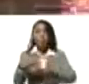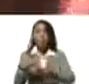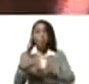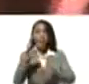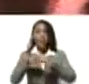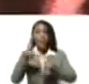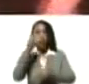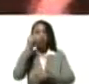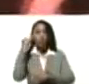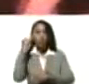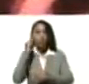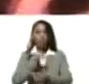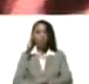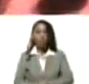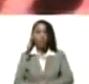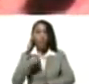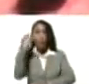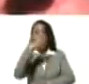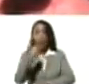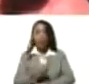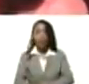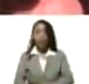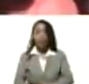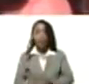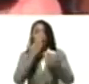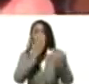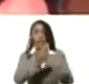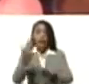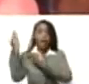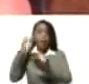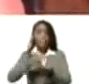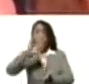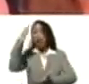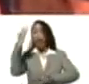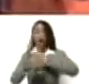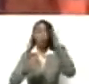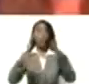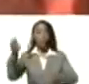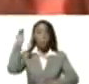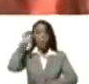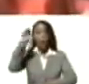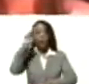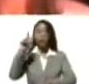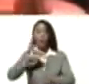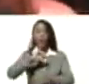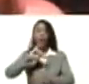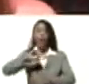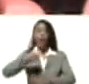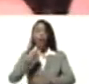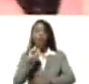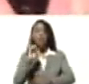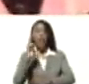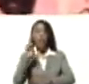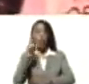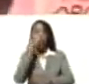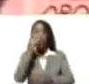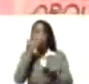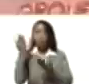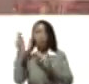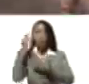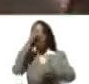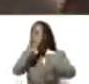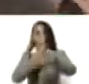niños niñas y jóvenes y este es el milagro del maestro josé antonio abreu honor